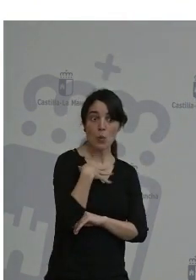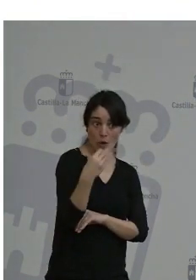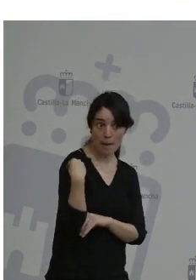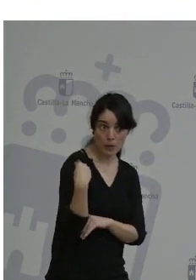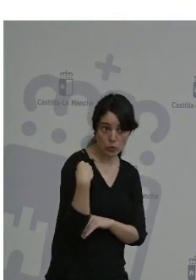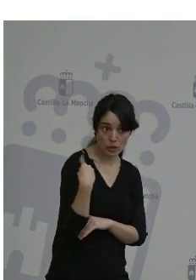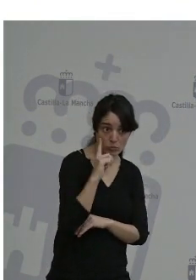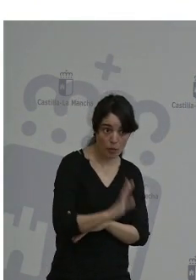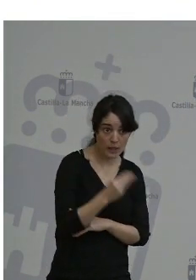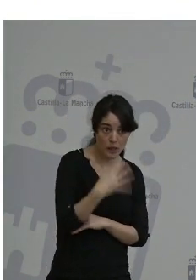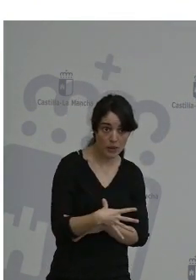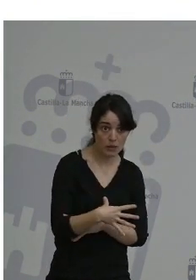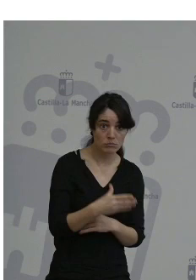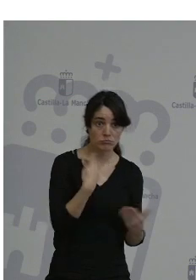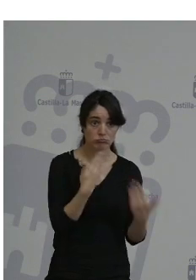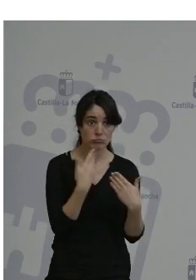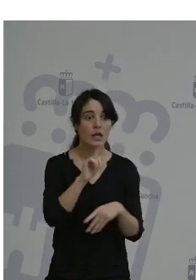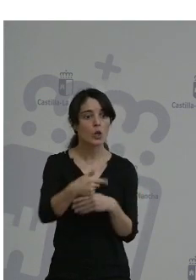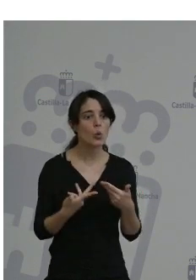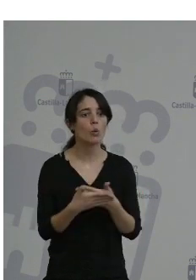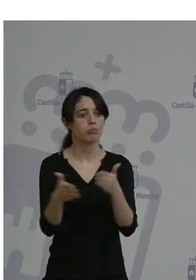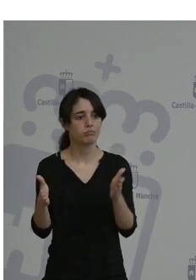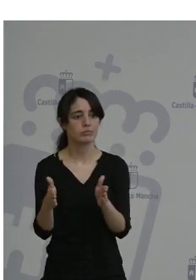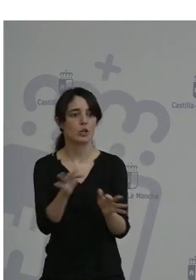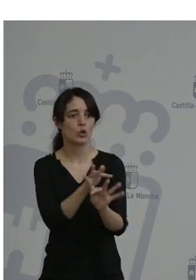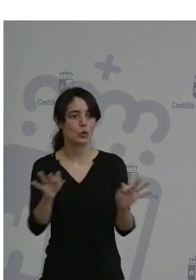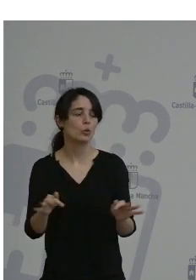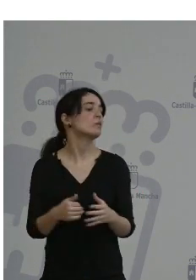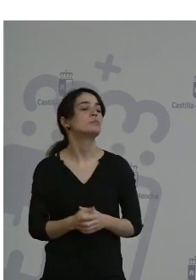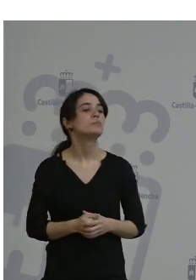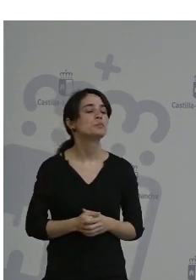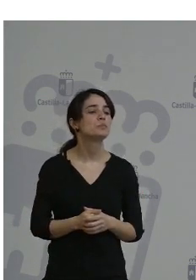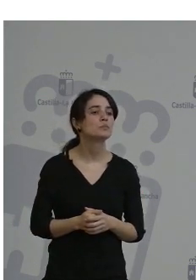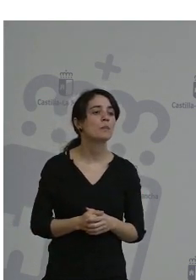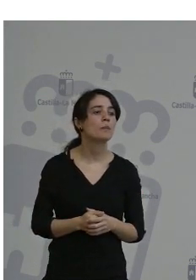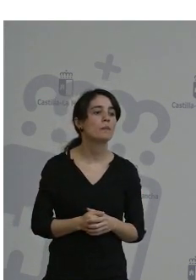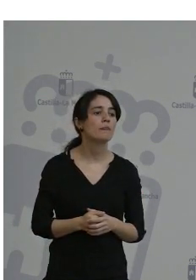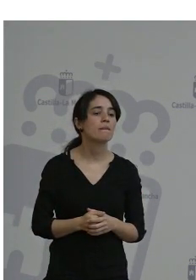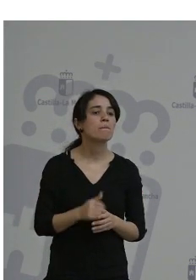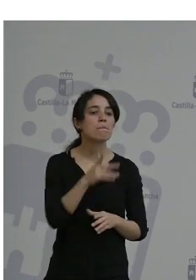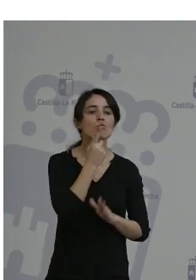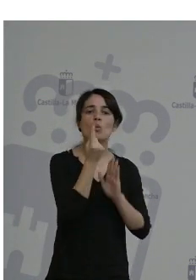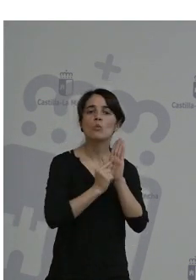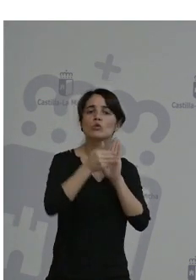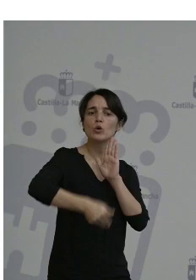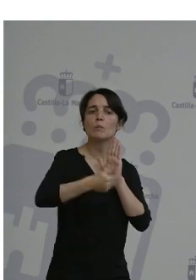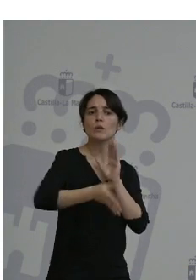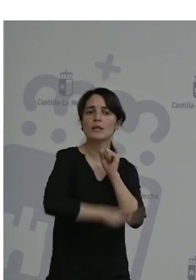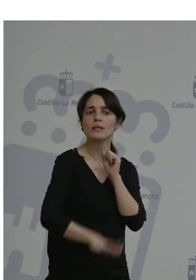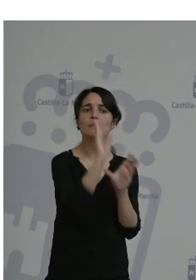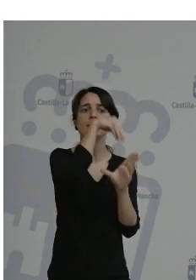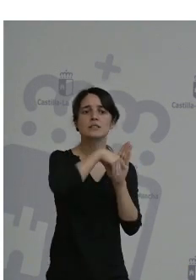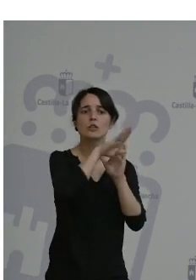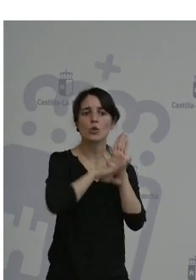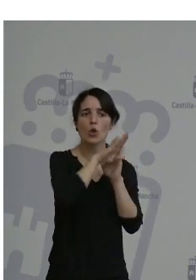lo dejamos hasta el final. ¿De acuerdo? Bueno, pues uno de los puntos también más fundamentales que está dentro de este documento sería un catálogo de